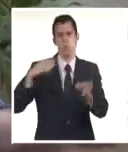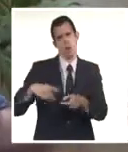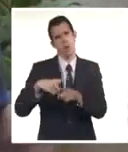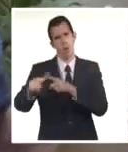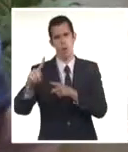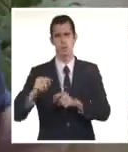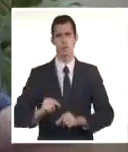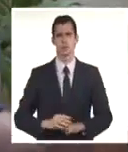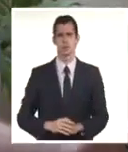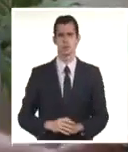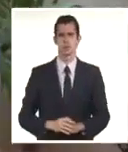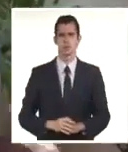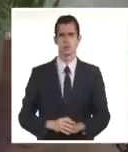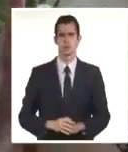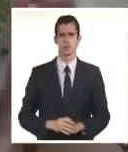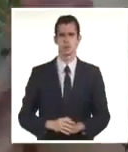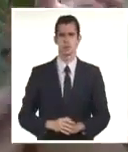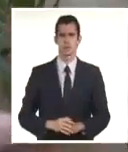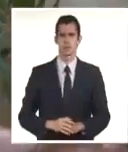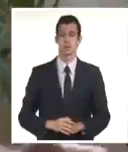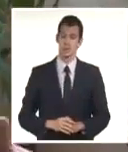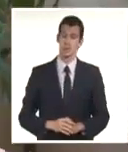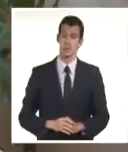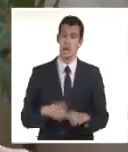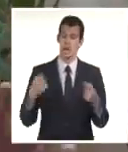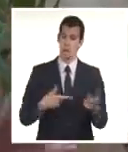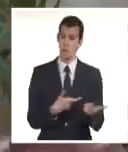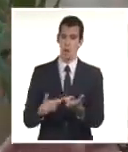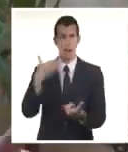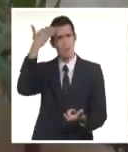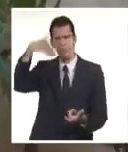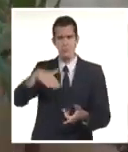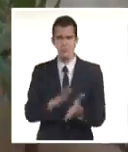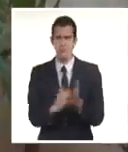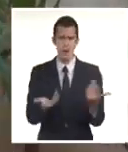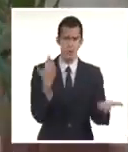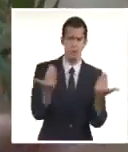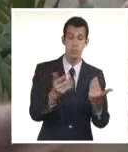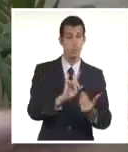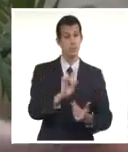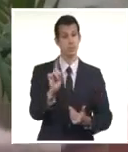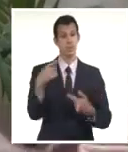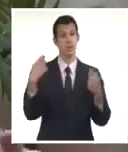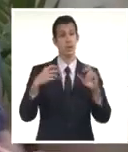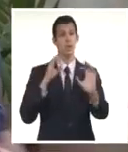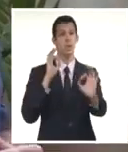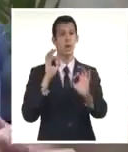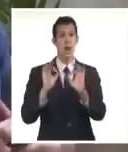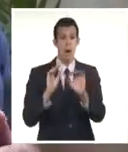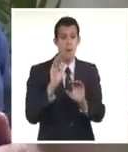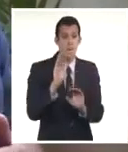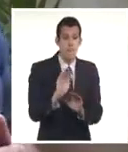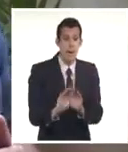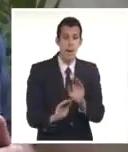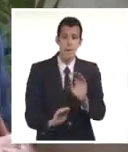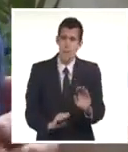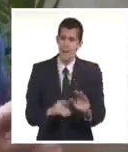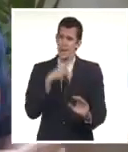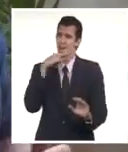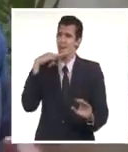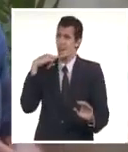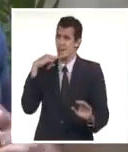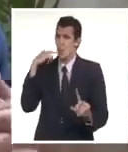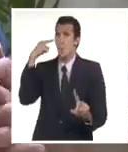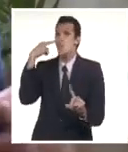es un trabajo que hay que hacer con mucho cuidado para no violentar esa estructura que tiene determinado daño, definir entonces cómo